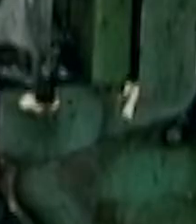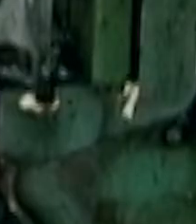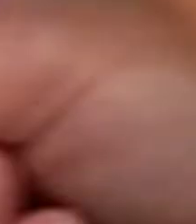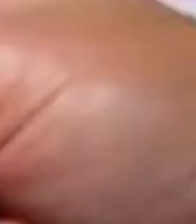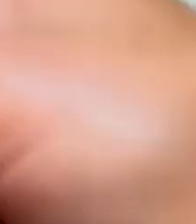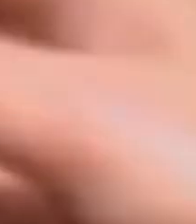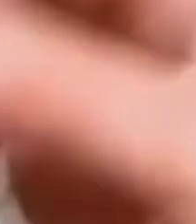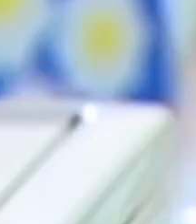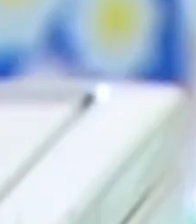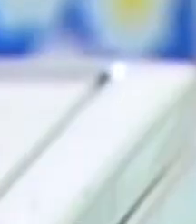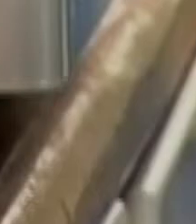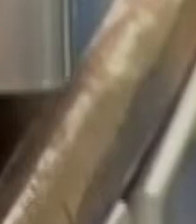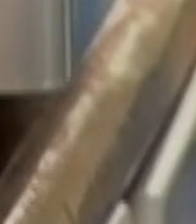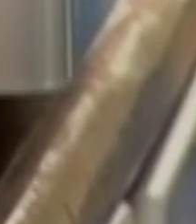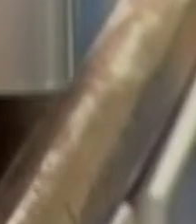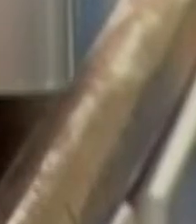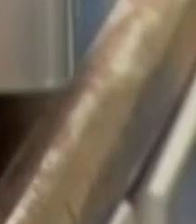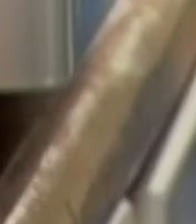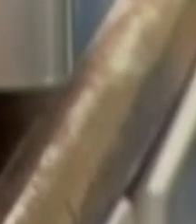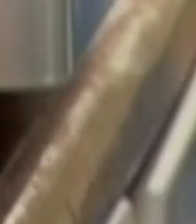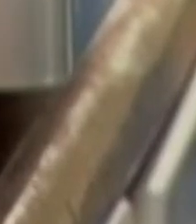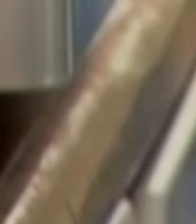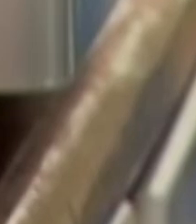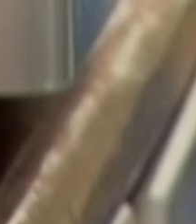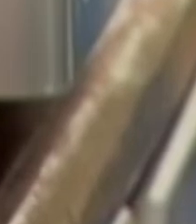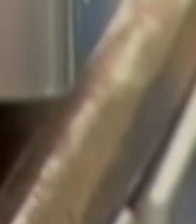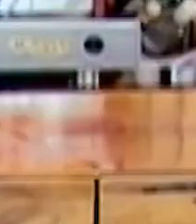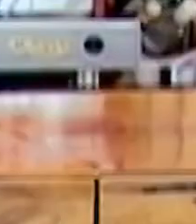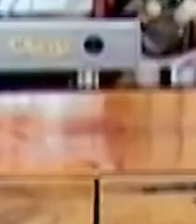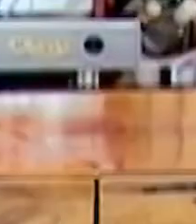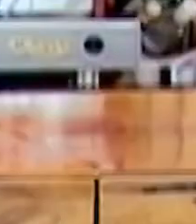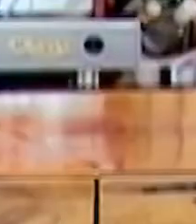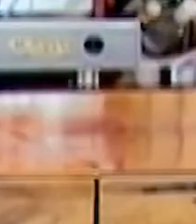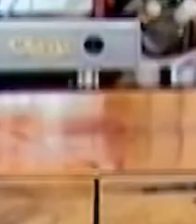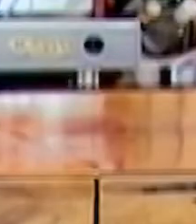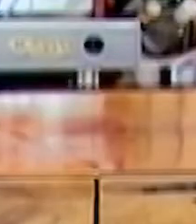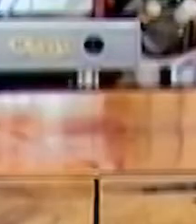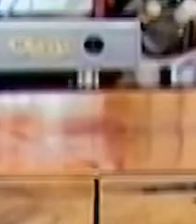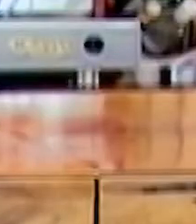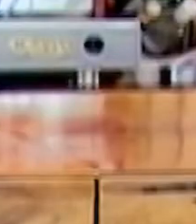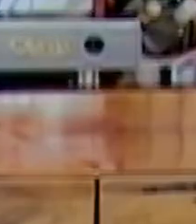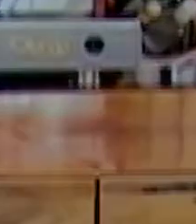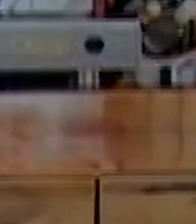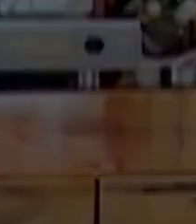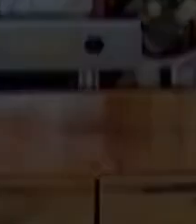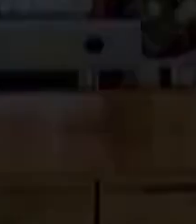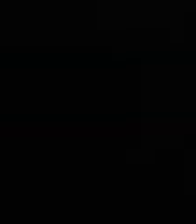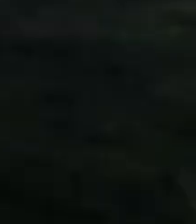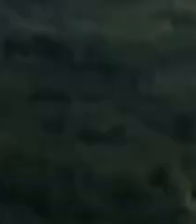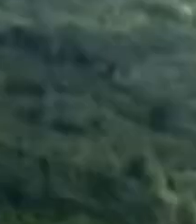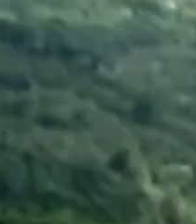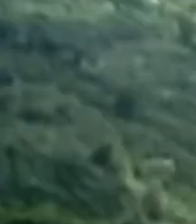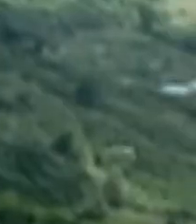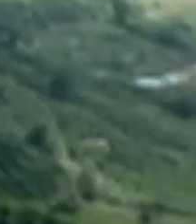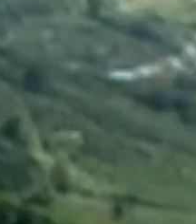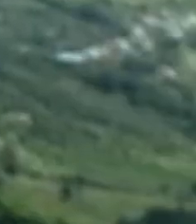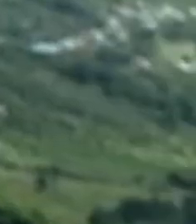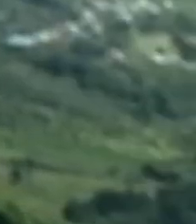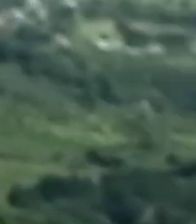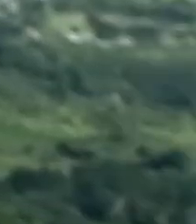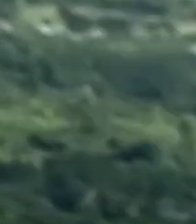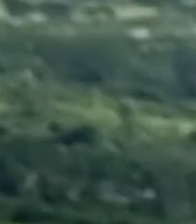cantones, de 3 cabeceras de cantón y a un montón de pueblitos que existen aquí, pero Cada uno se llama con